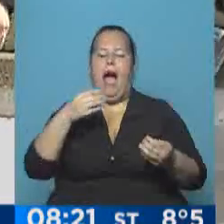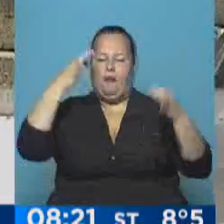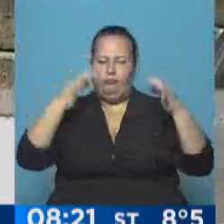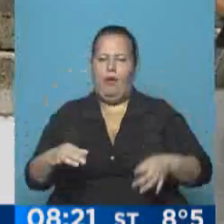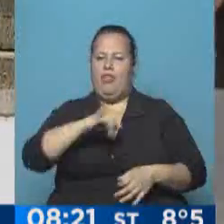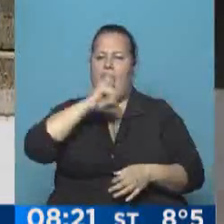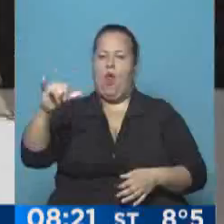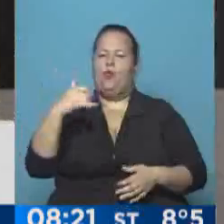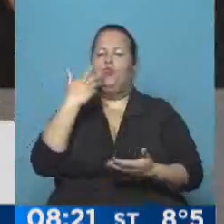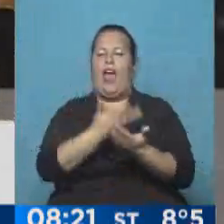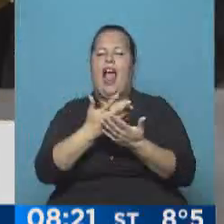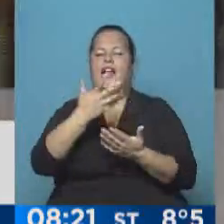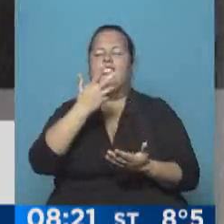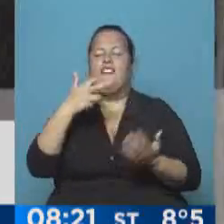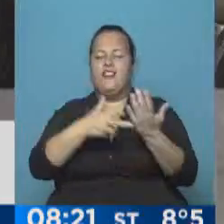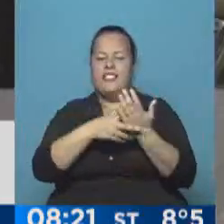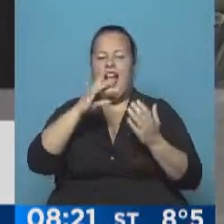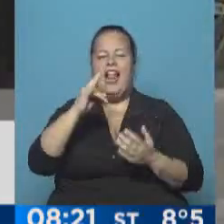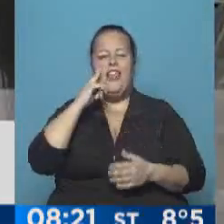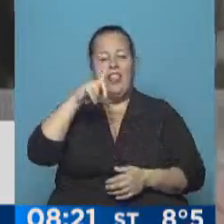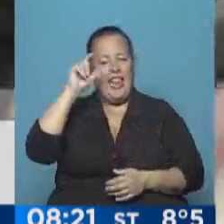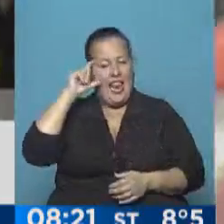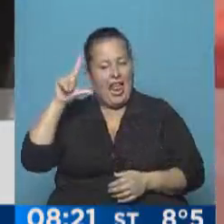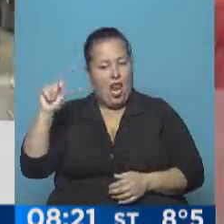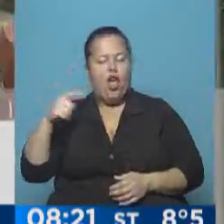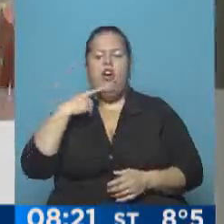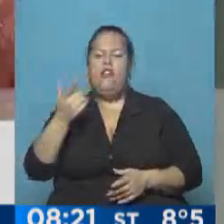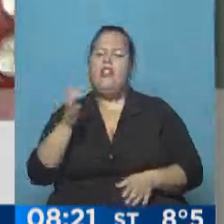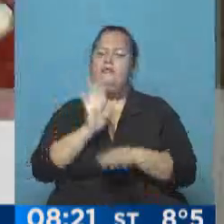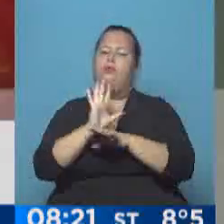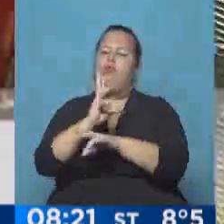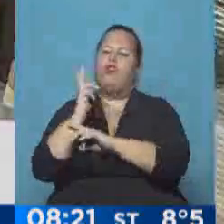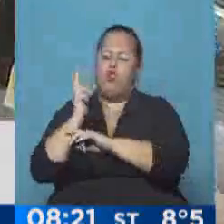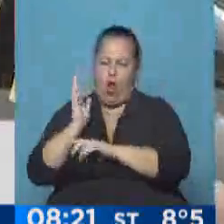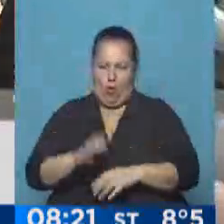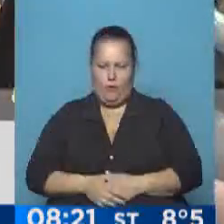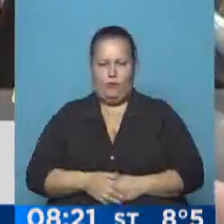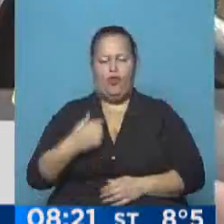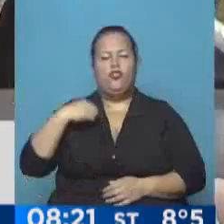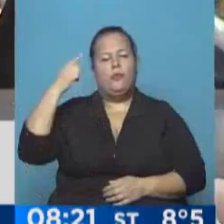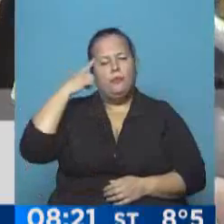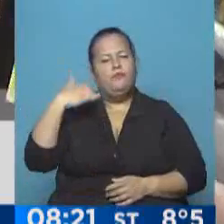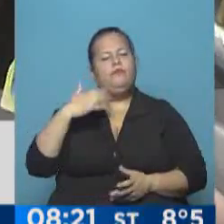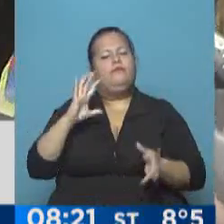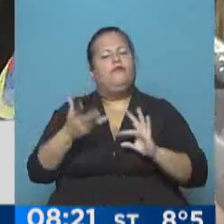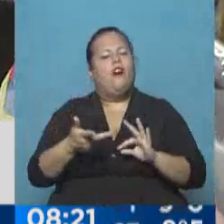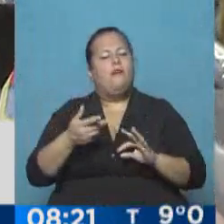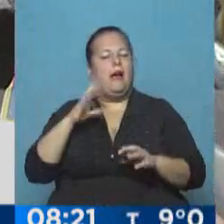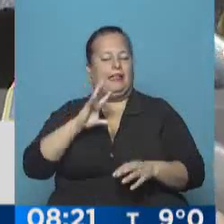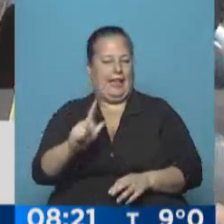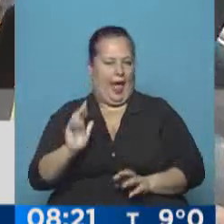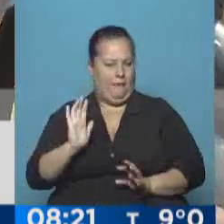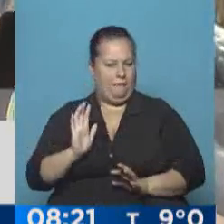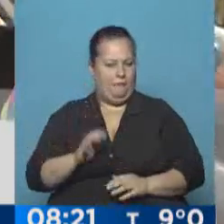denuncia ante el fiscal Jorge Di Lello, calificó el supuesto hecho como un robo. Yo creo que lo que hay es una tendencia a la